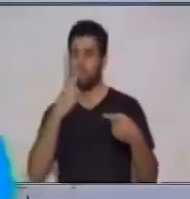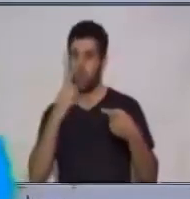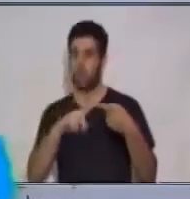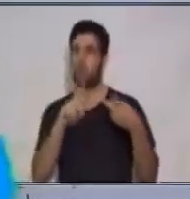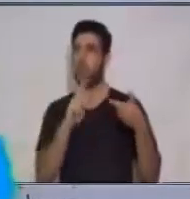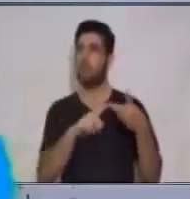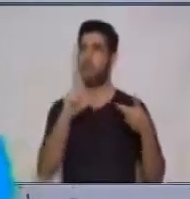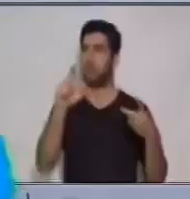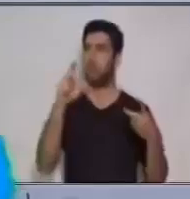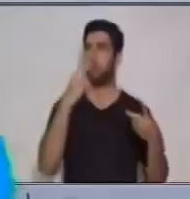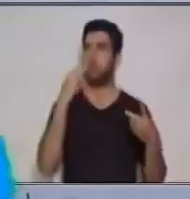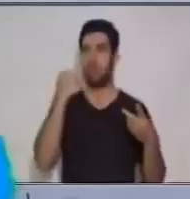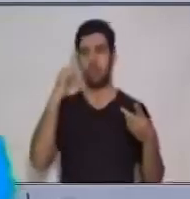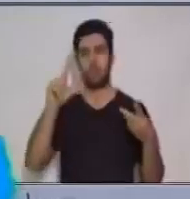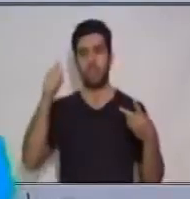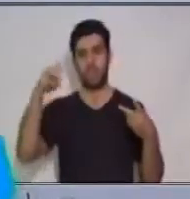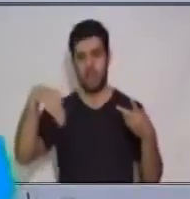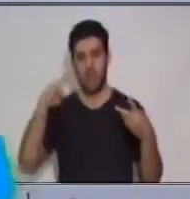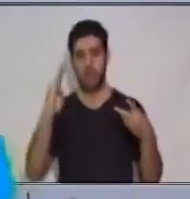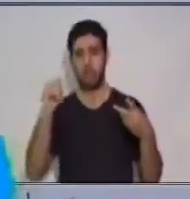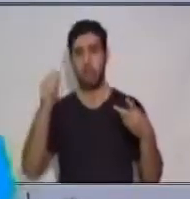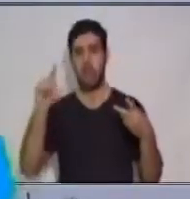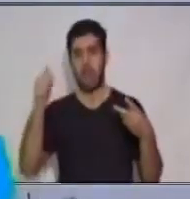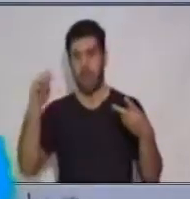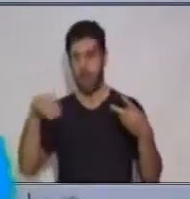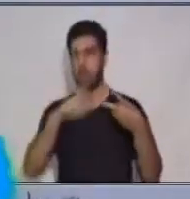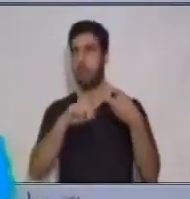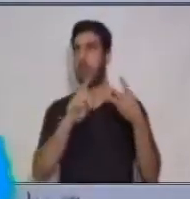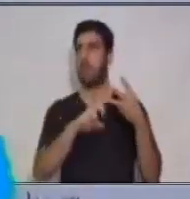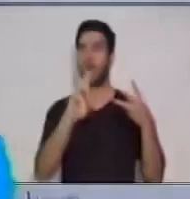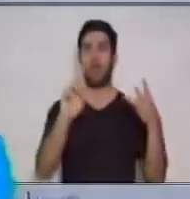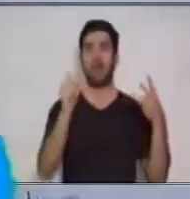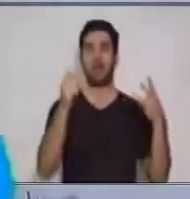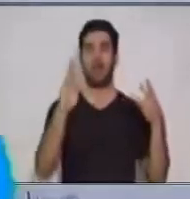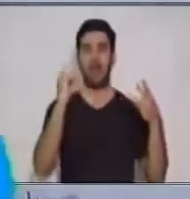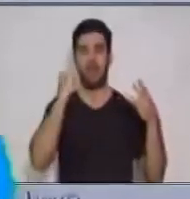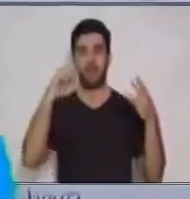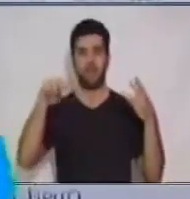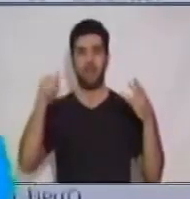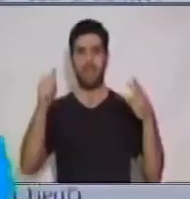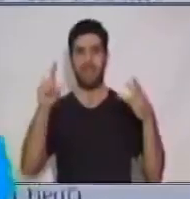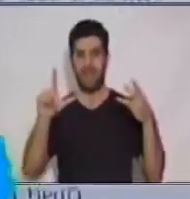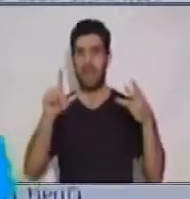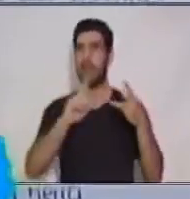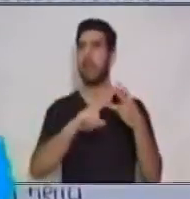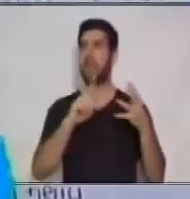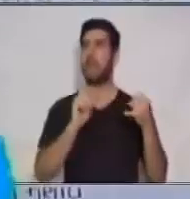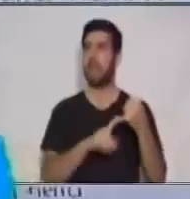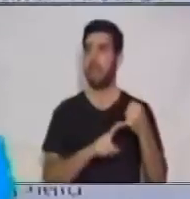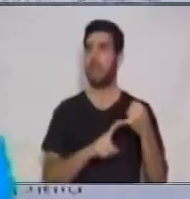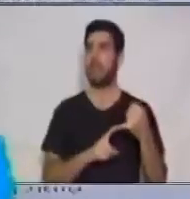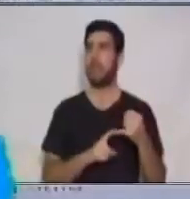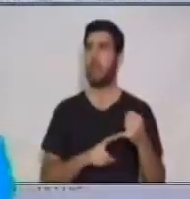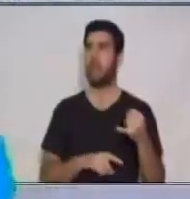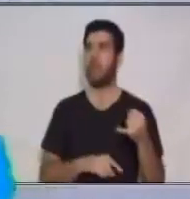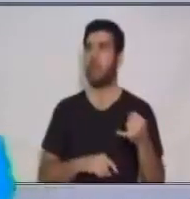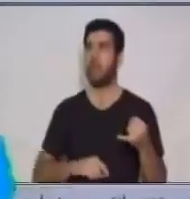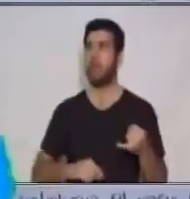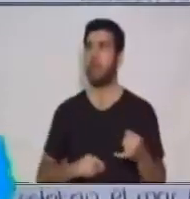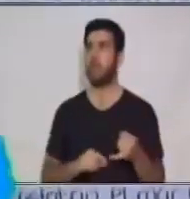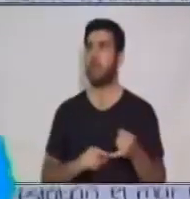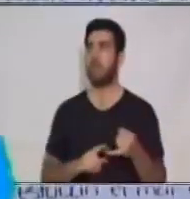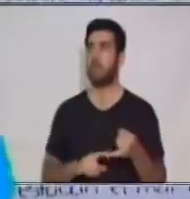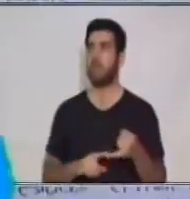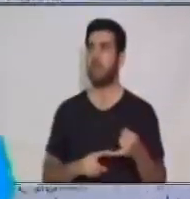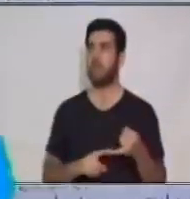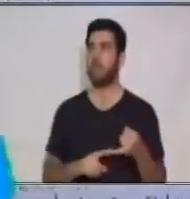texto importante dentro de la cultura maya, Rabinal Achí, que ya hablamos que también pertenece al género teatro porque se